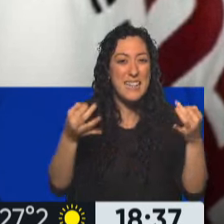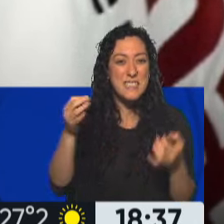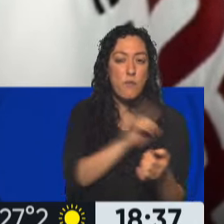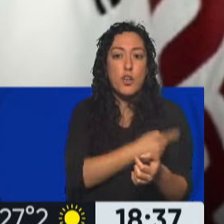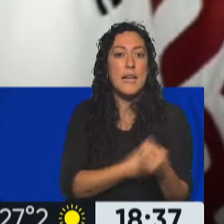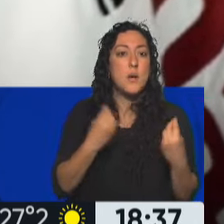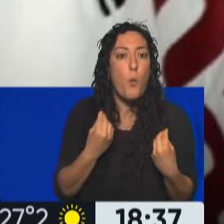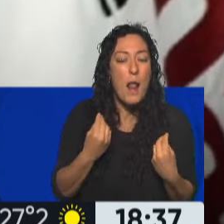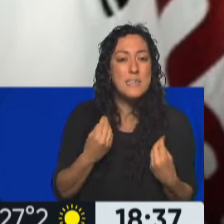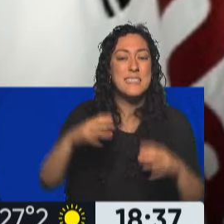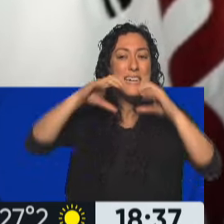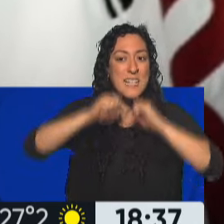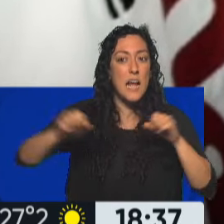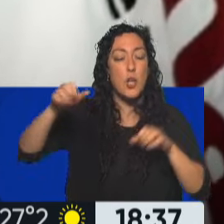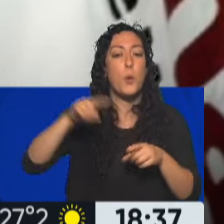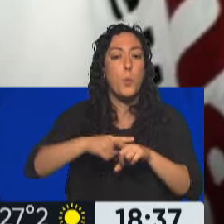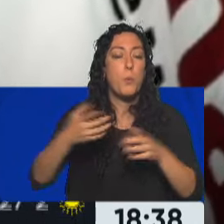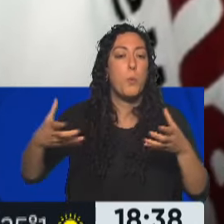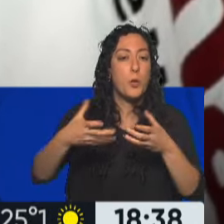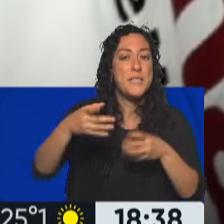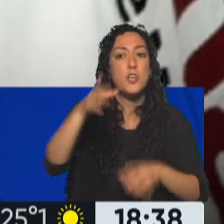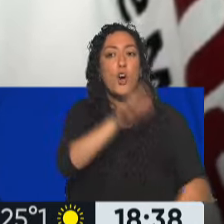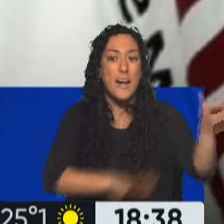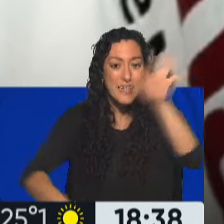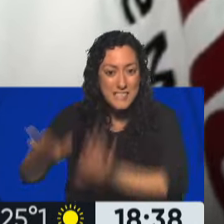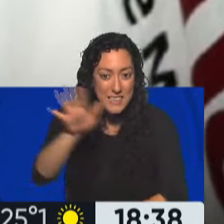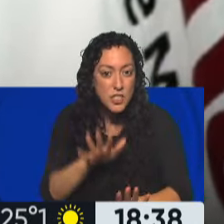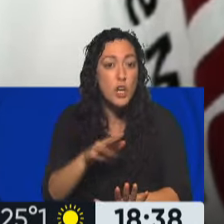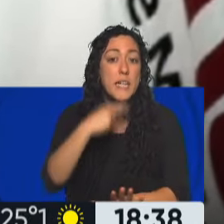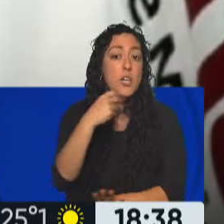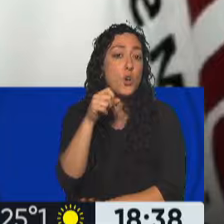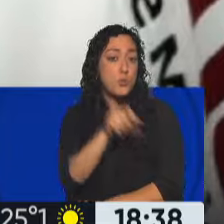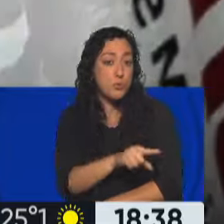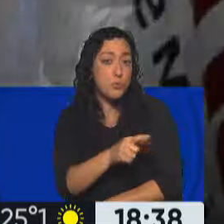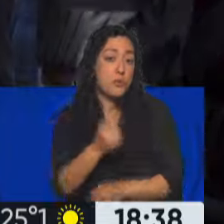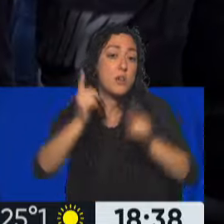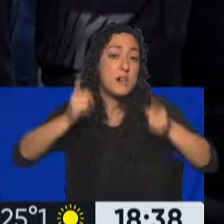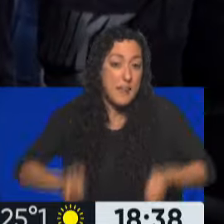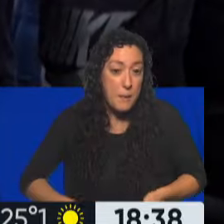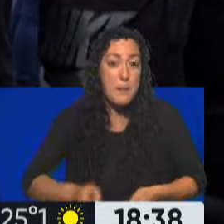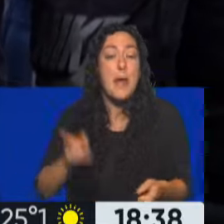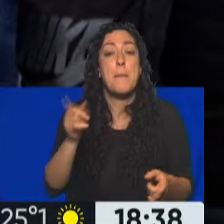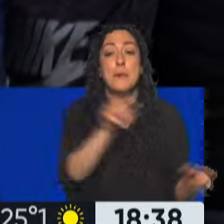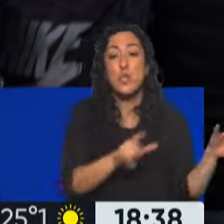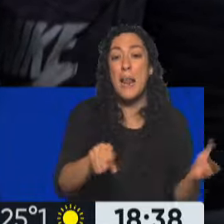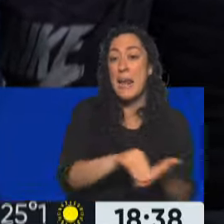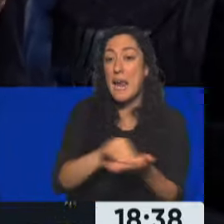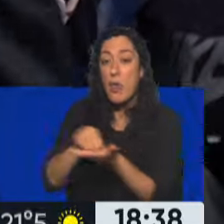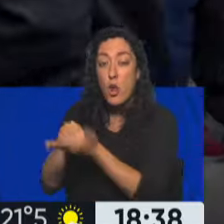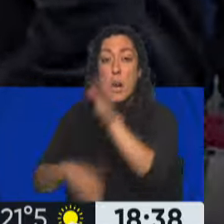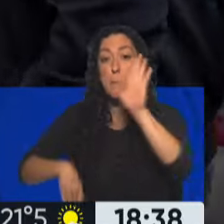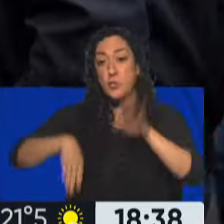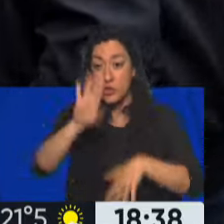nombró secretario de organización del partido oficialista Morena a uno de sus hijos, sumado a que la mayoría de los legisladores